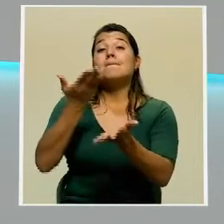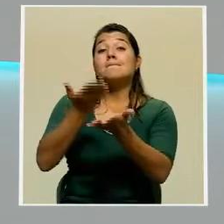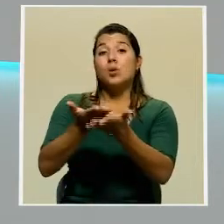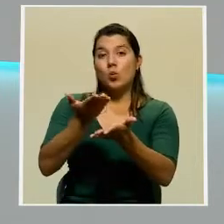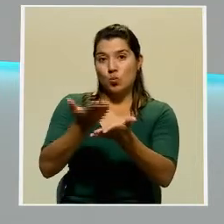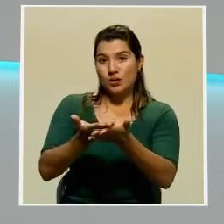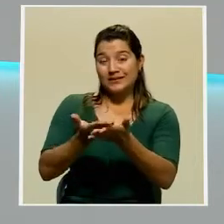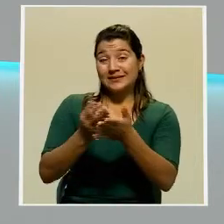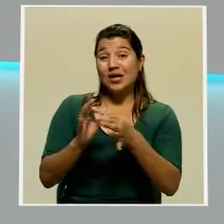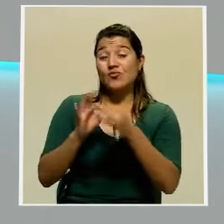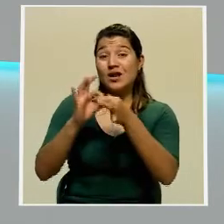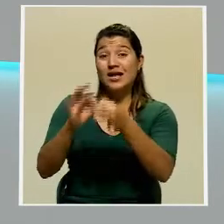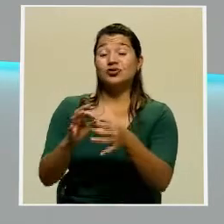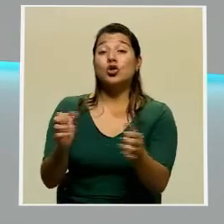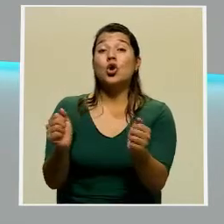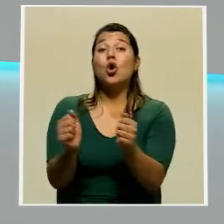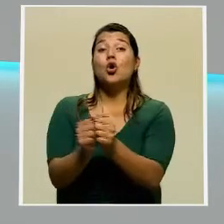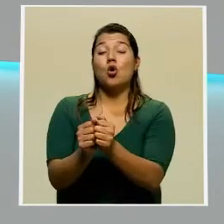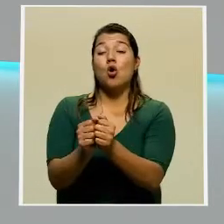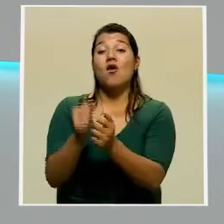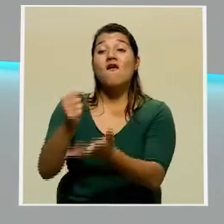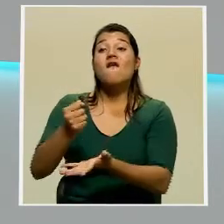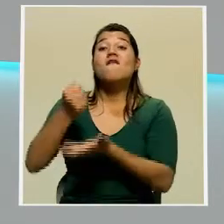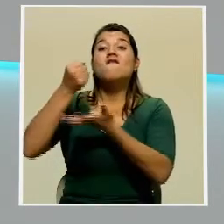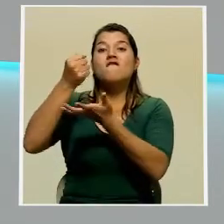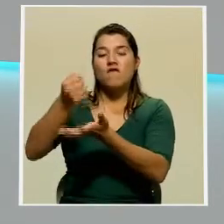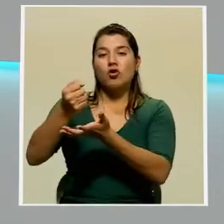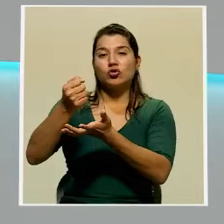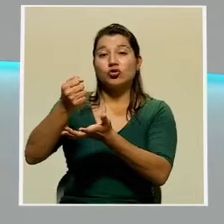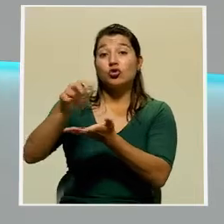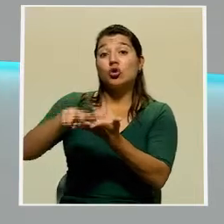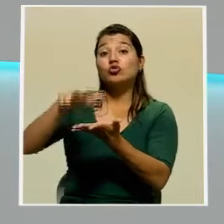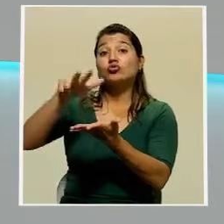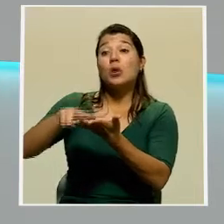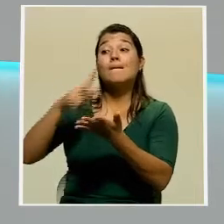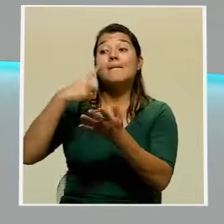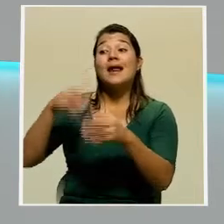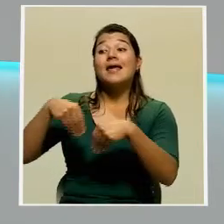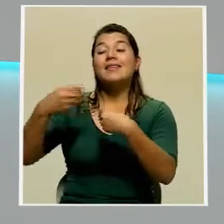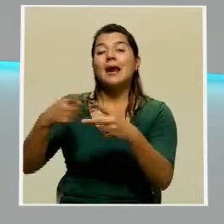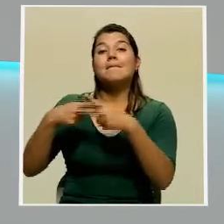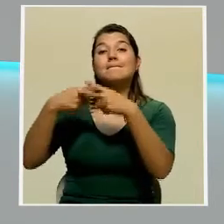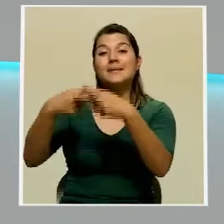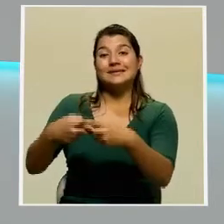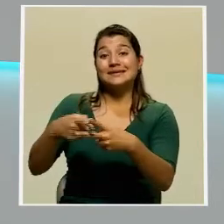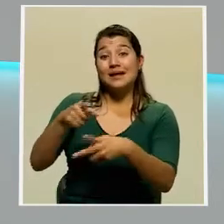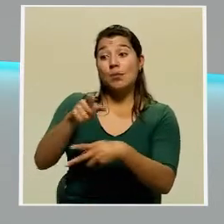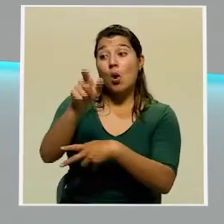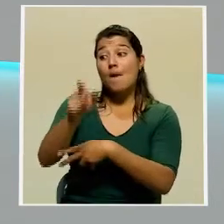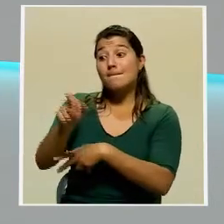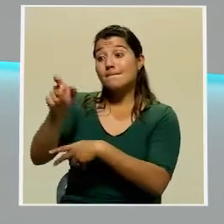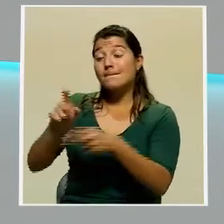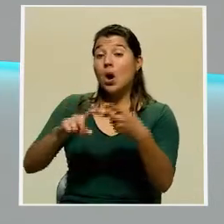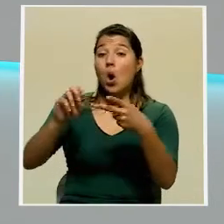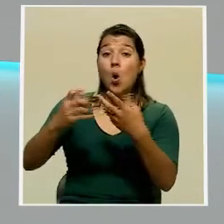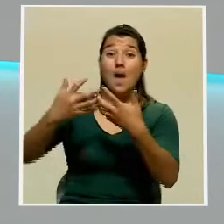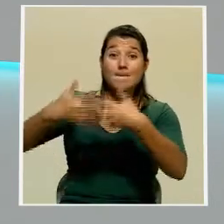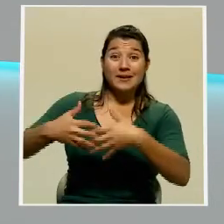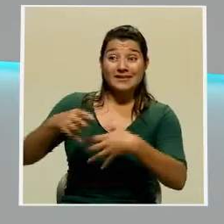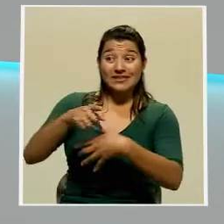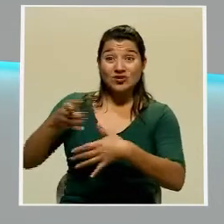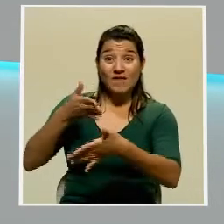el Fondo de Avales para créditos de auxilio a las empresas y personas afectadas por la crisis del COVID,